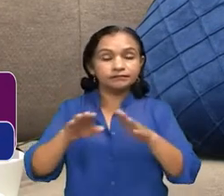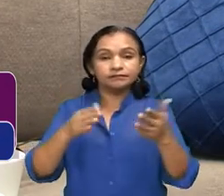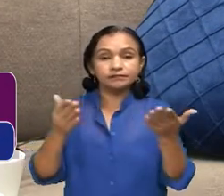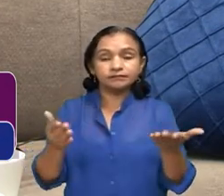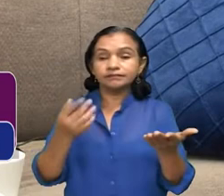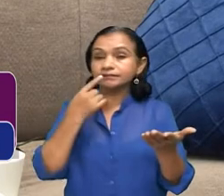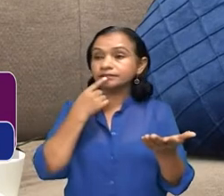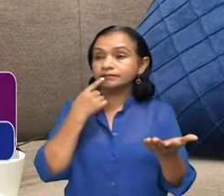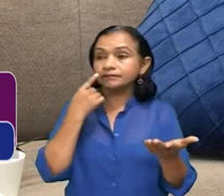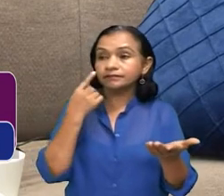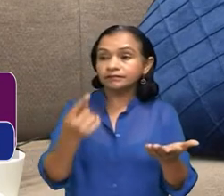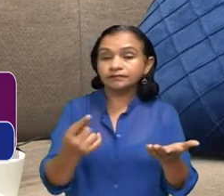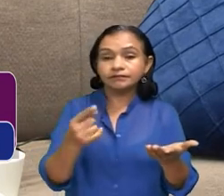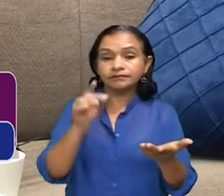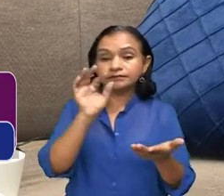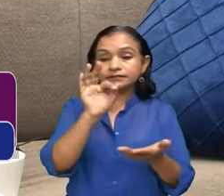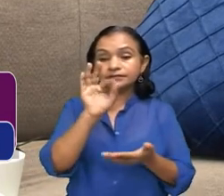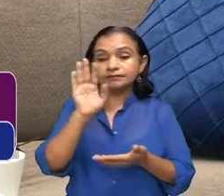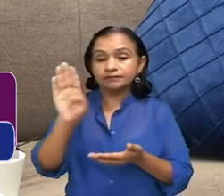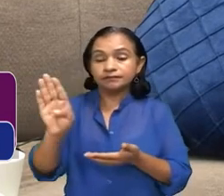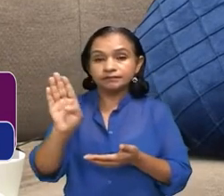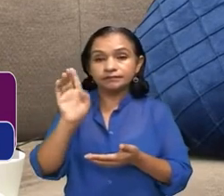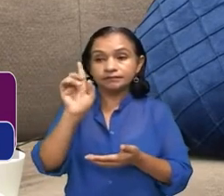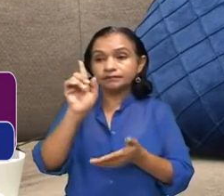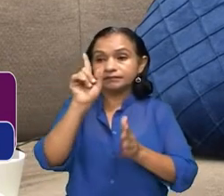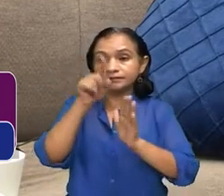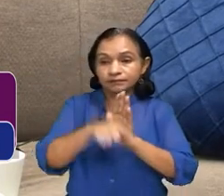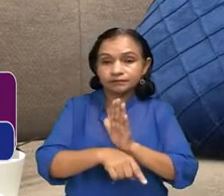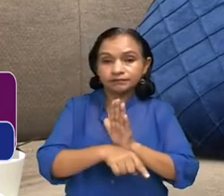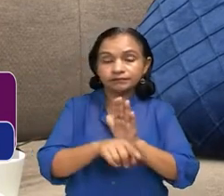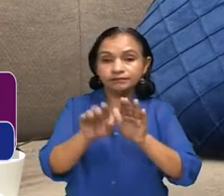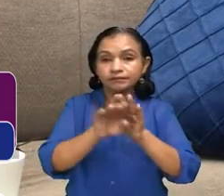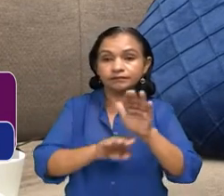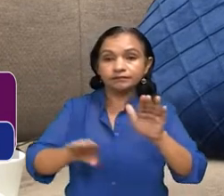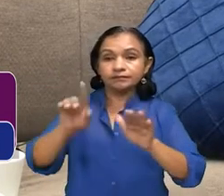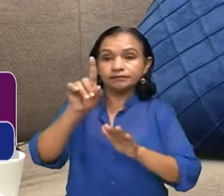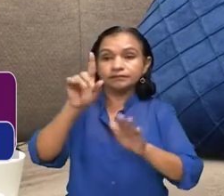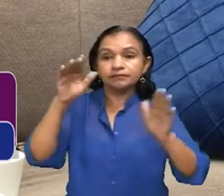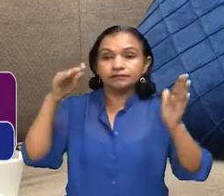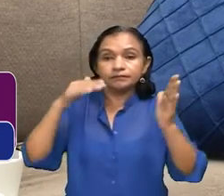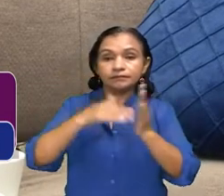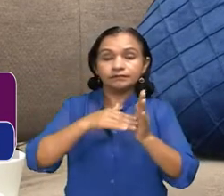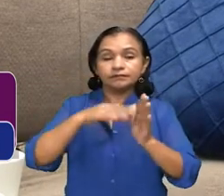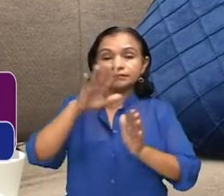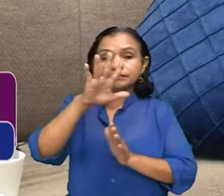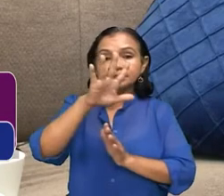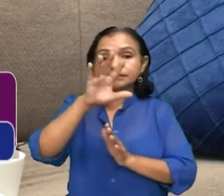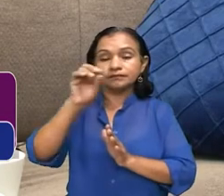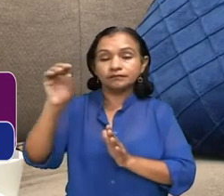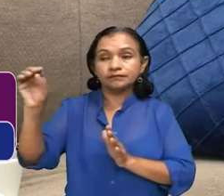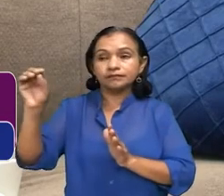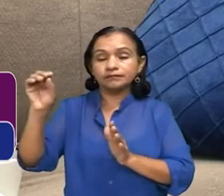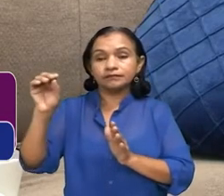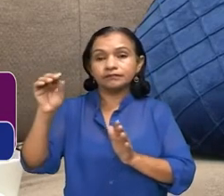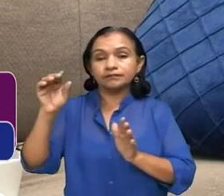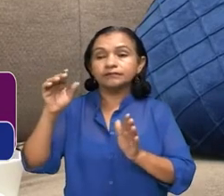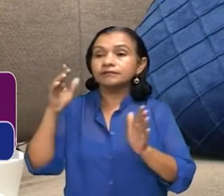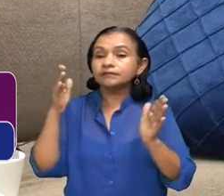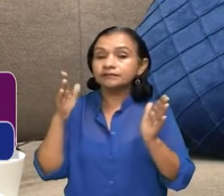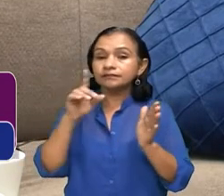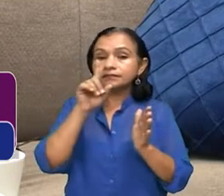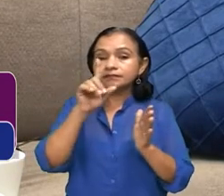que ahí en Facebook en un minuto hay más de 1,500 millones